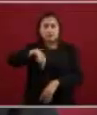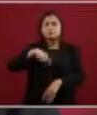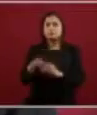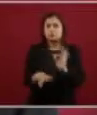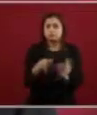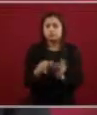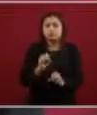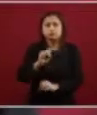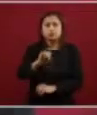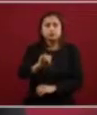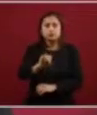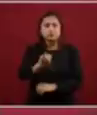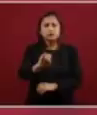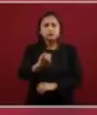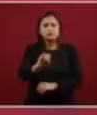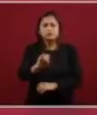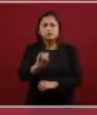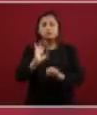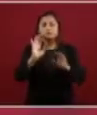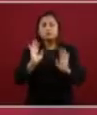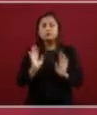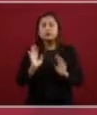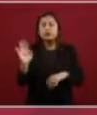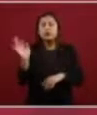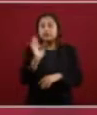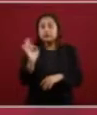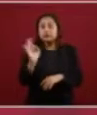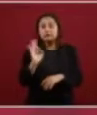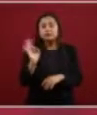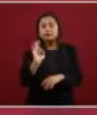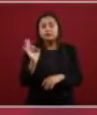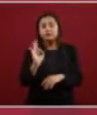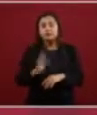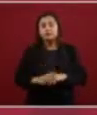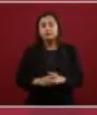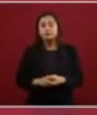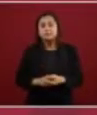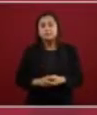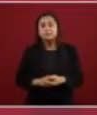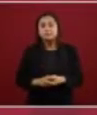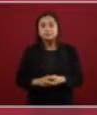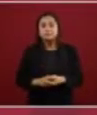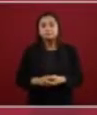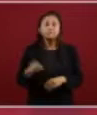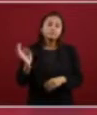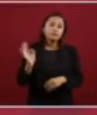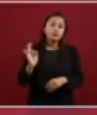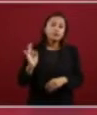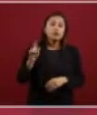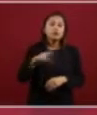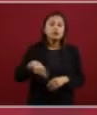a pesar de que no es un asunto este fácil